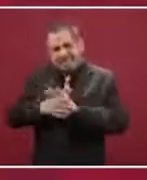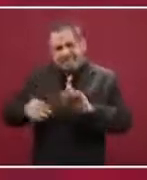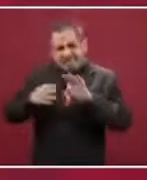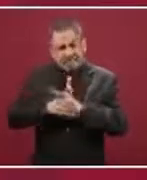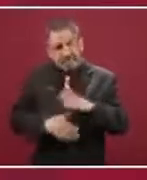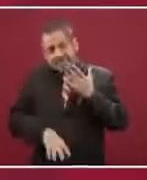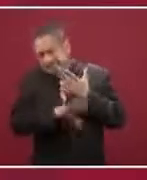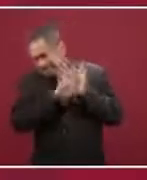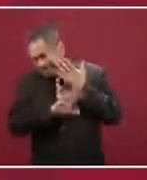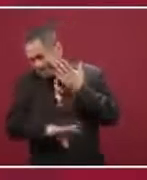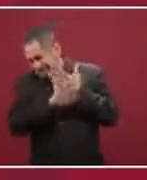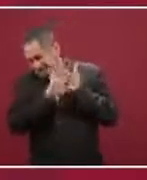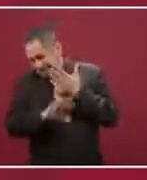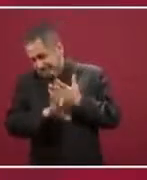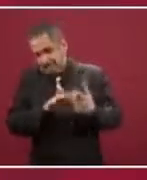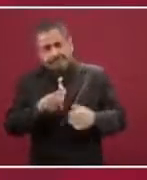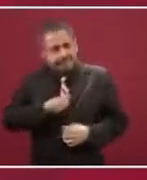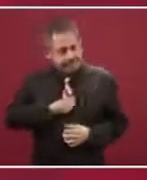contra.